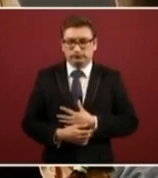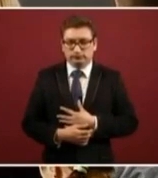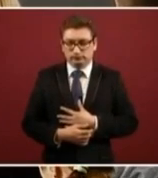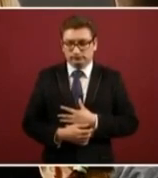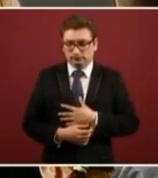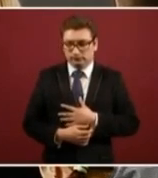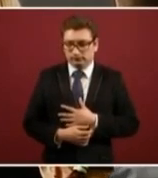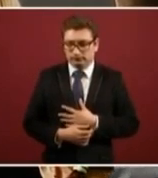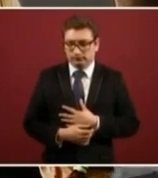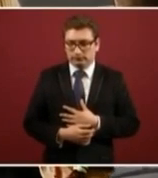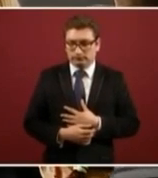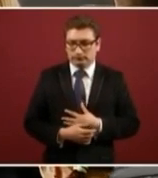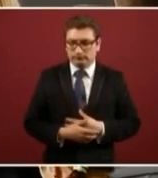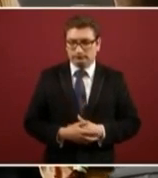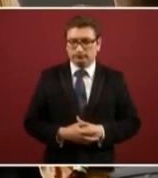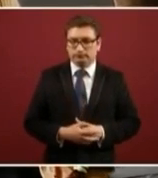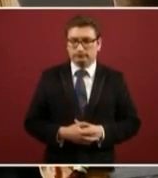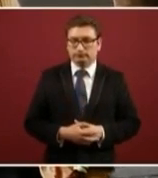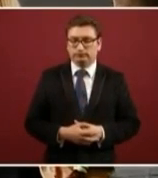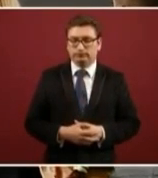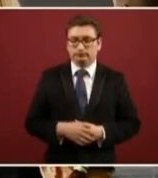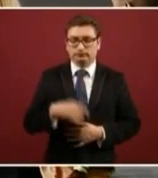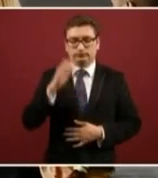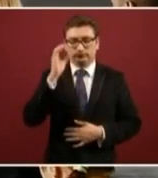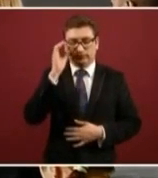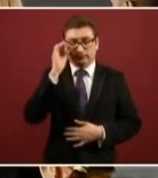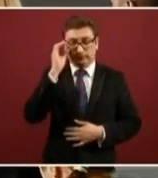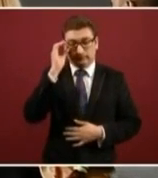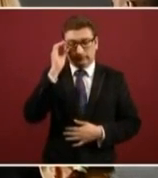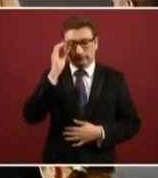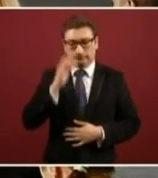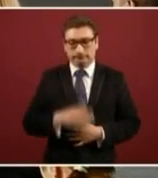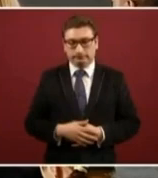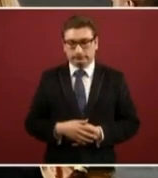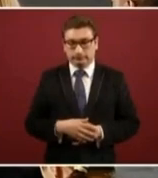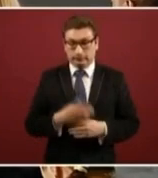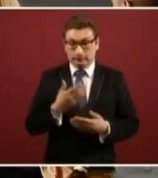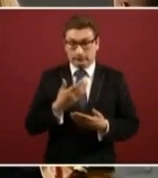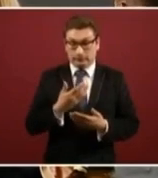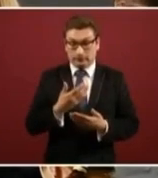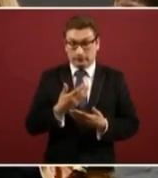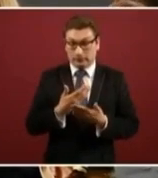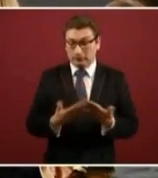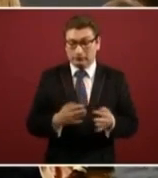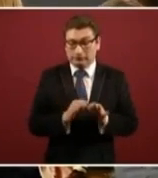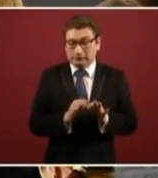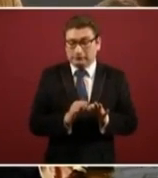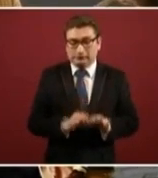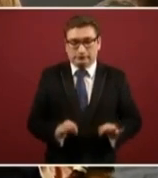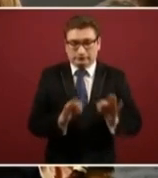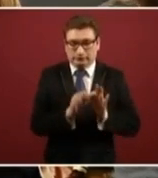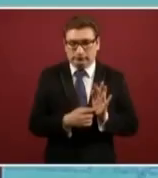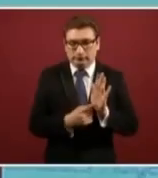es importante también destacar que estos apoyos, cuando eran